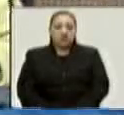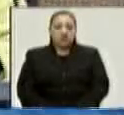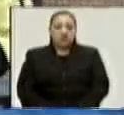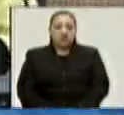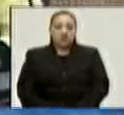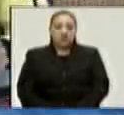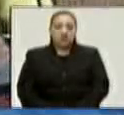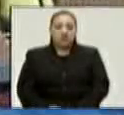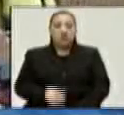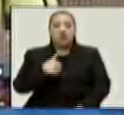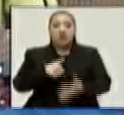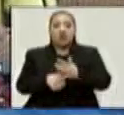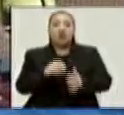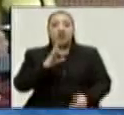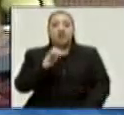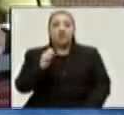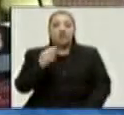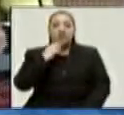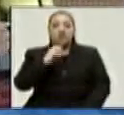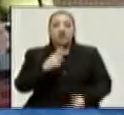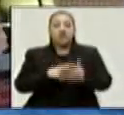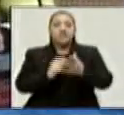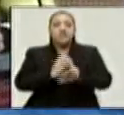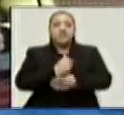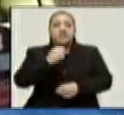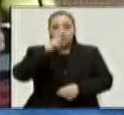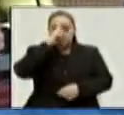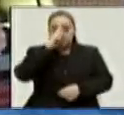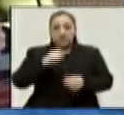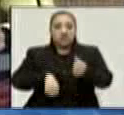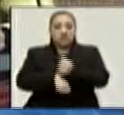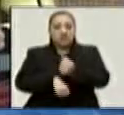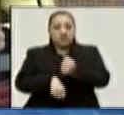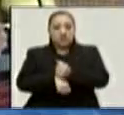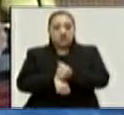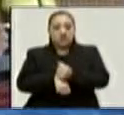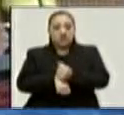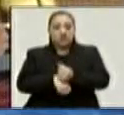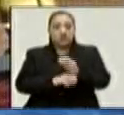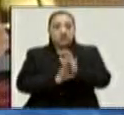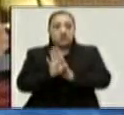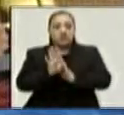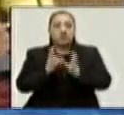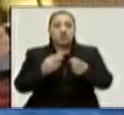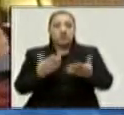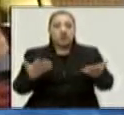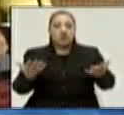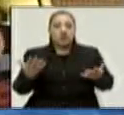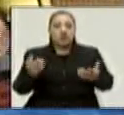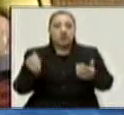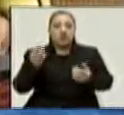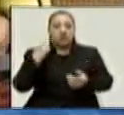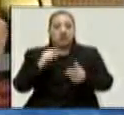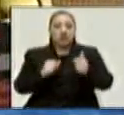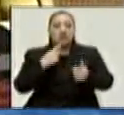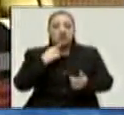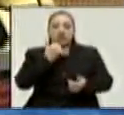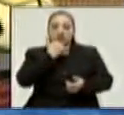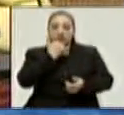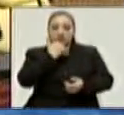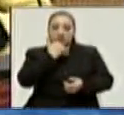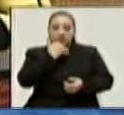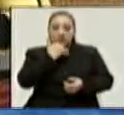La carta de la FIFA es una invocación a que la Federación Peruana de Fútbol supere una serie de circunstancias por las que viene